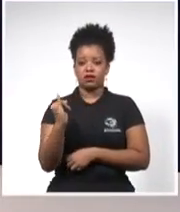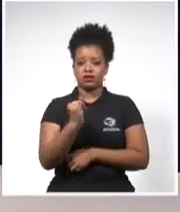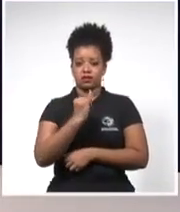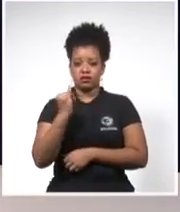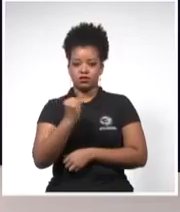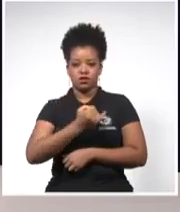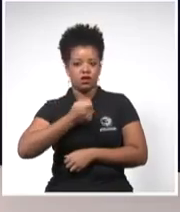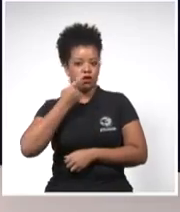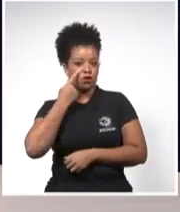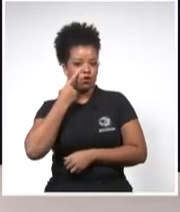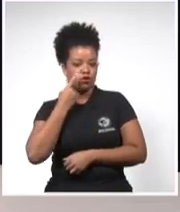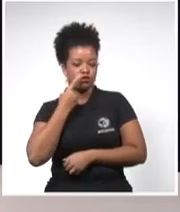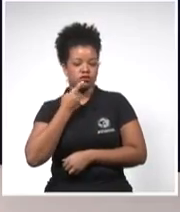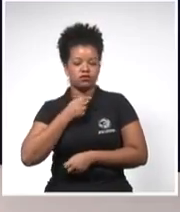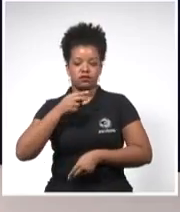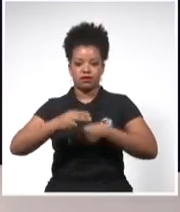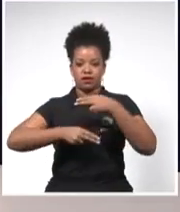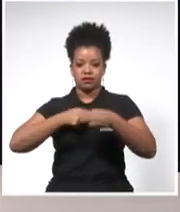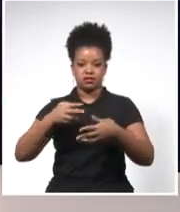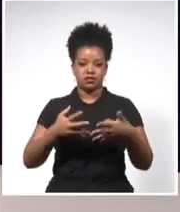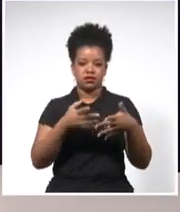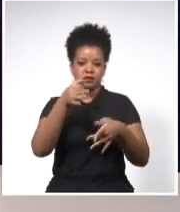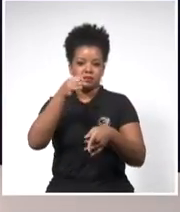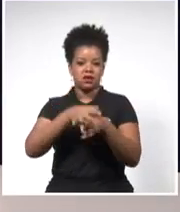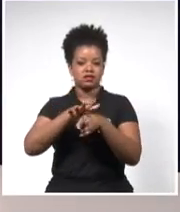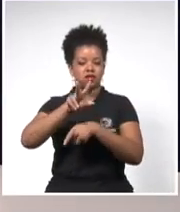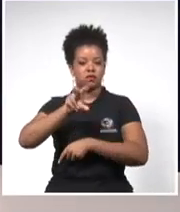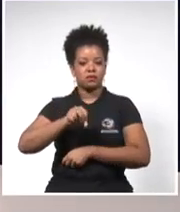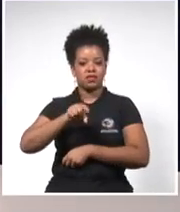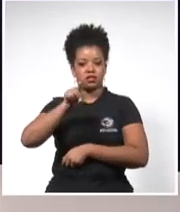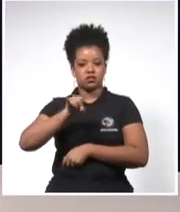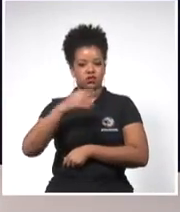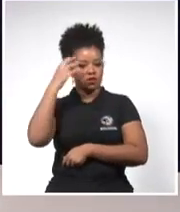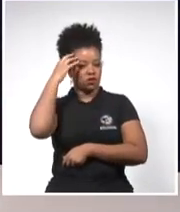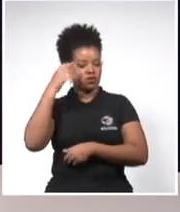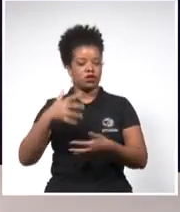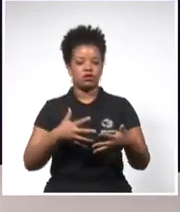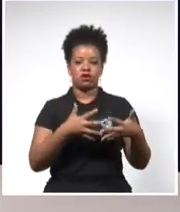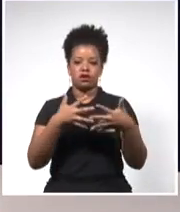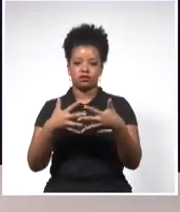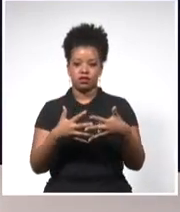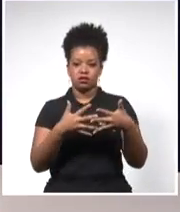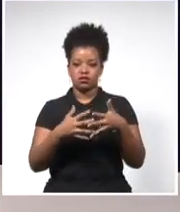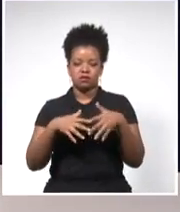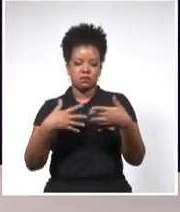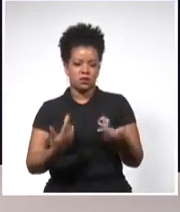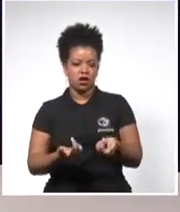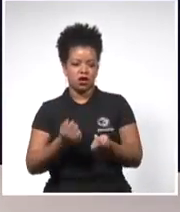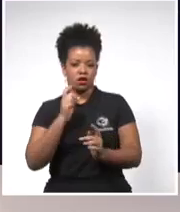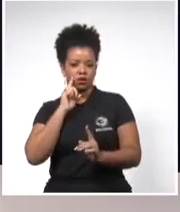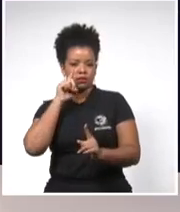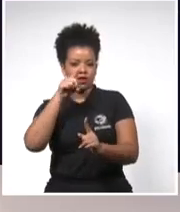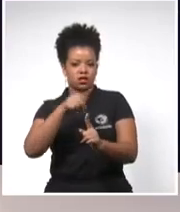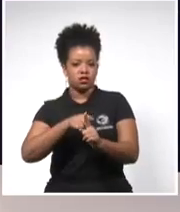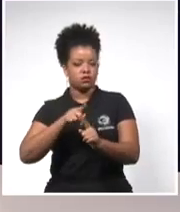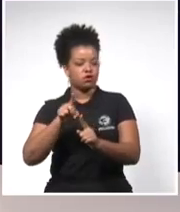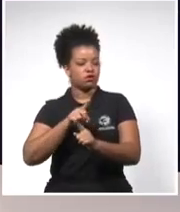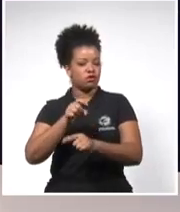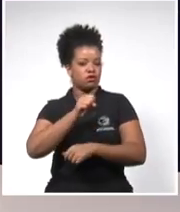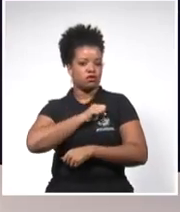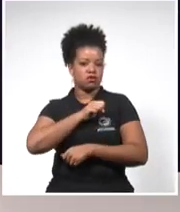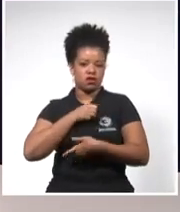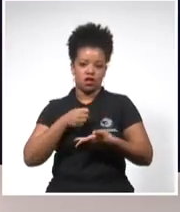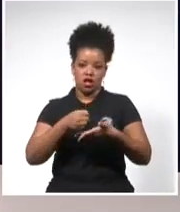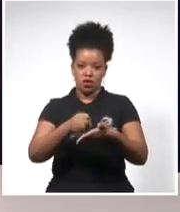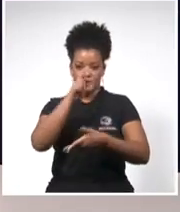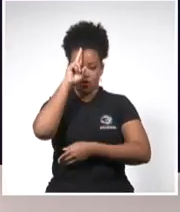la campaña deshonesta que desde 2019 ha desatado el gobierno de Estados Unidos para desacreditar la cooperación médica internacional de